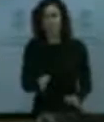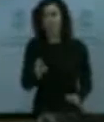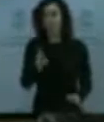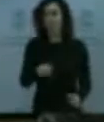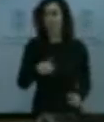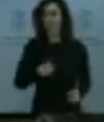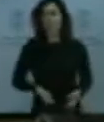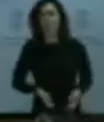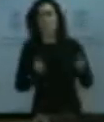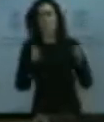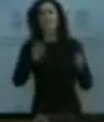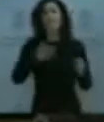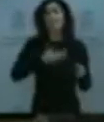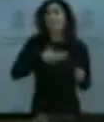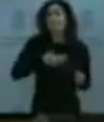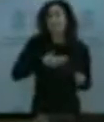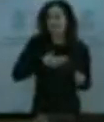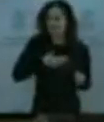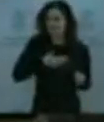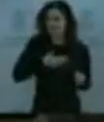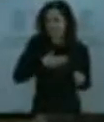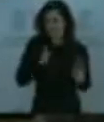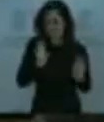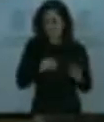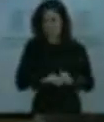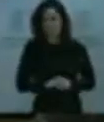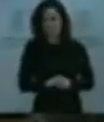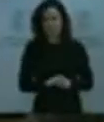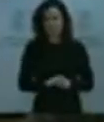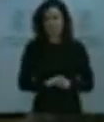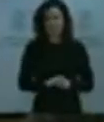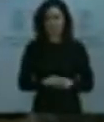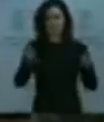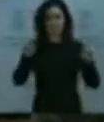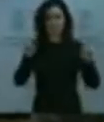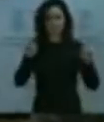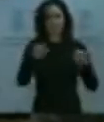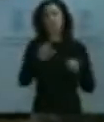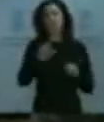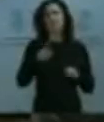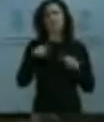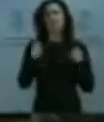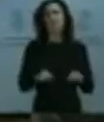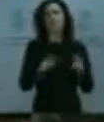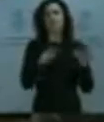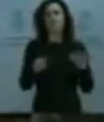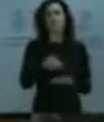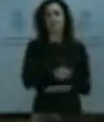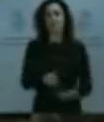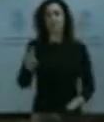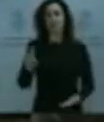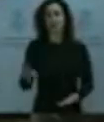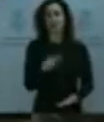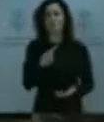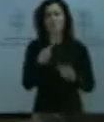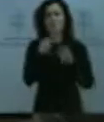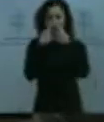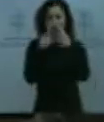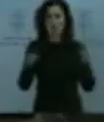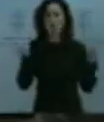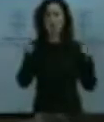la mía. Abro comillas. El ERA pierde 70 millones al año y las familias de usuarios anuncian protestas ante la